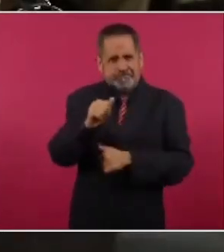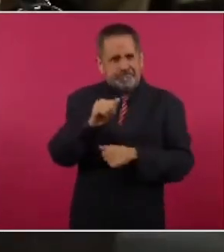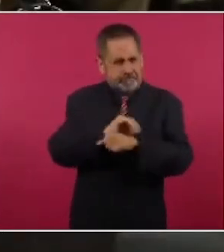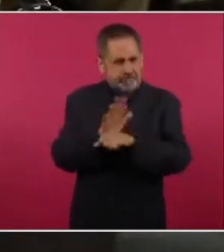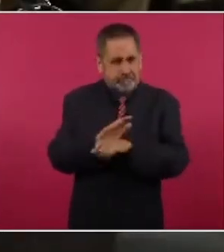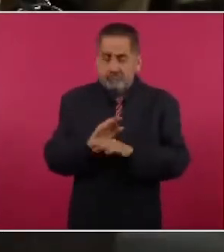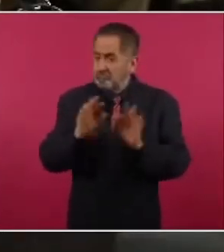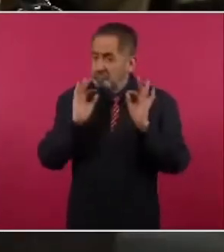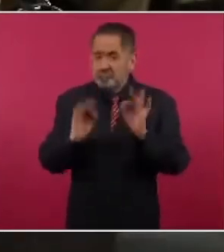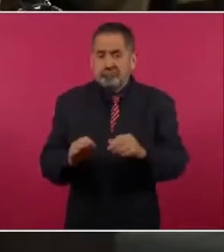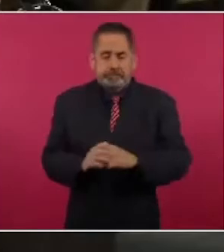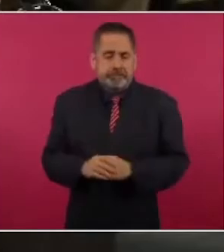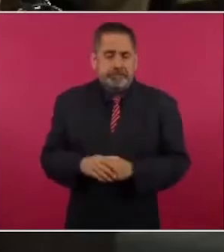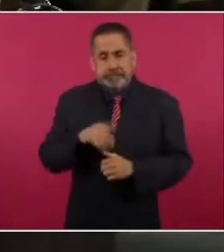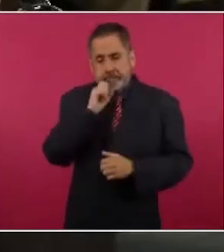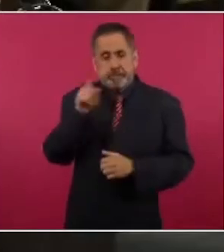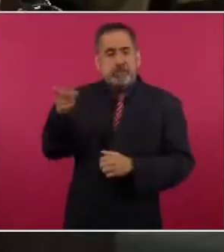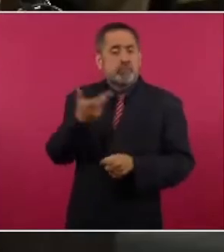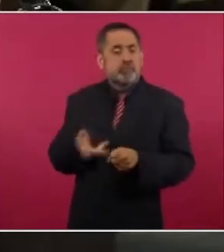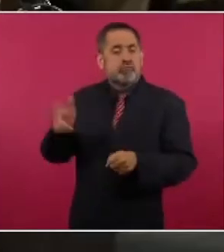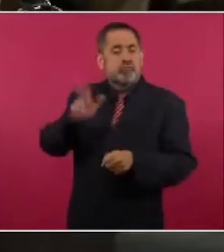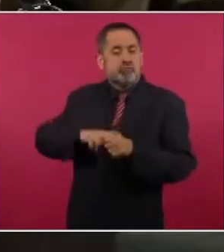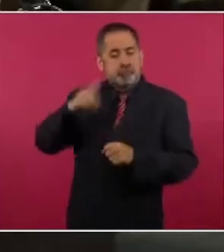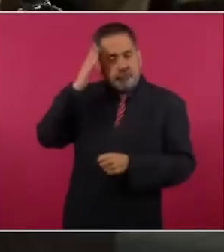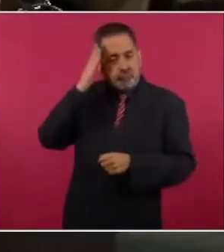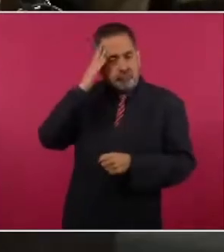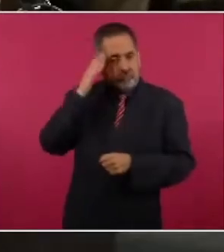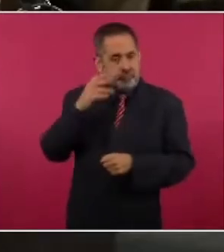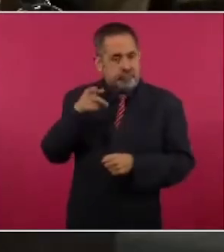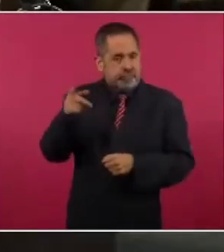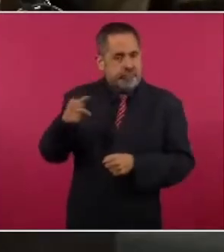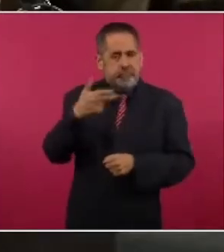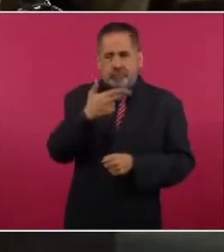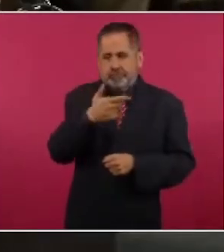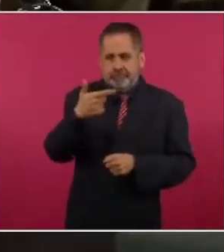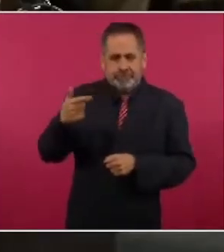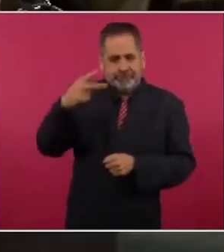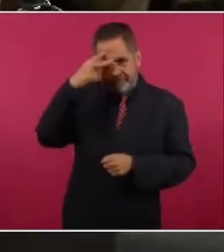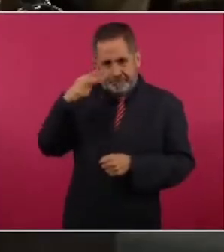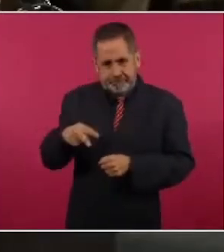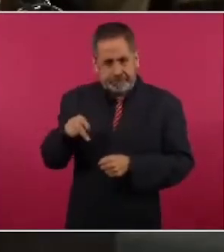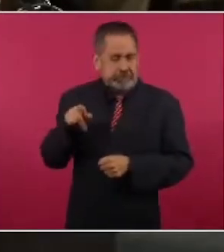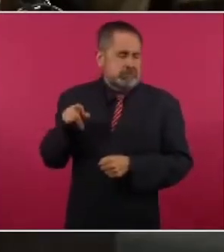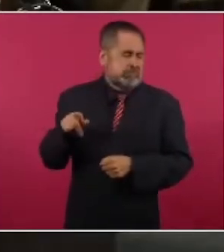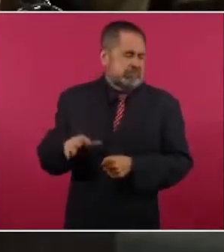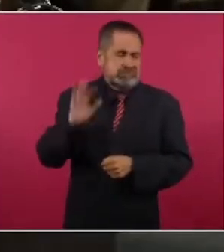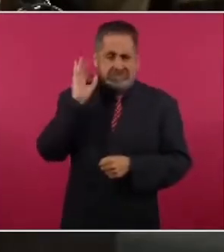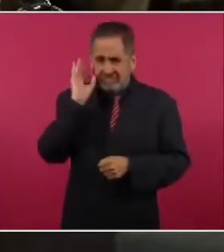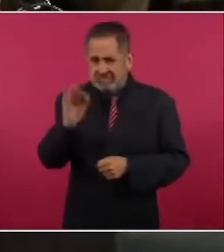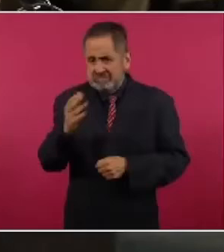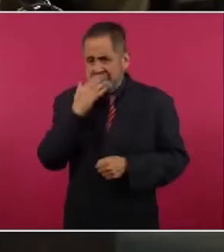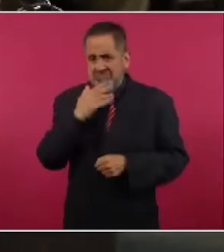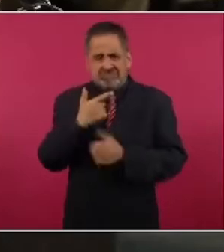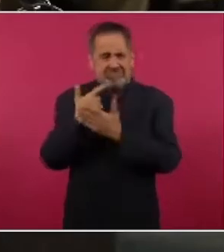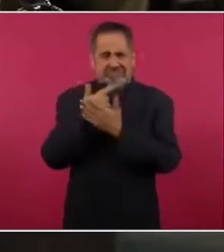el Hospital General está reconocido como uno de los mejores hospitales en este OSPI Rank. Por supuesto, el